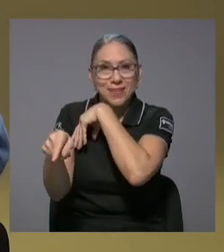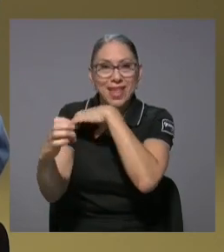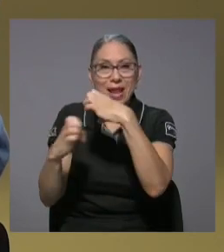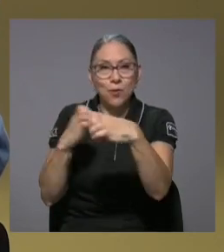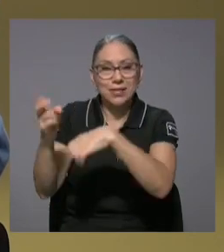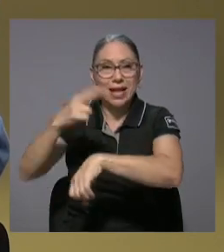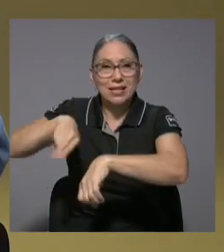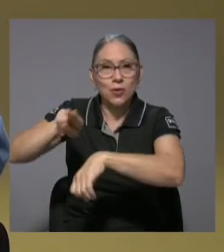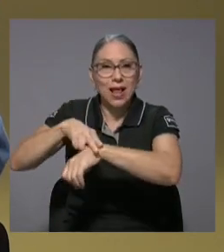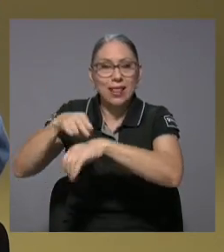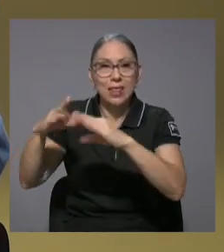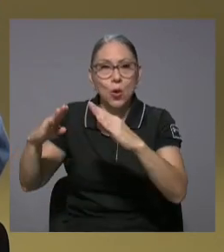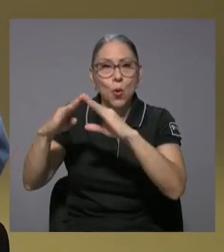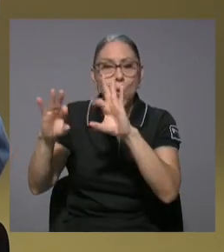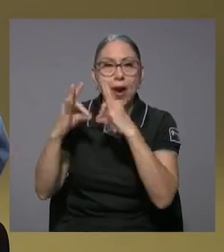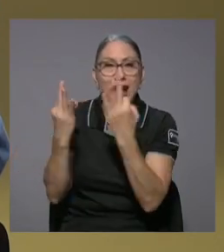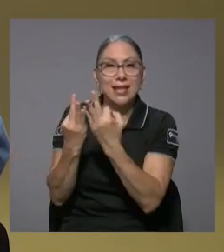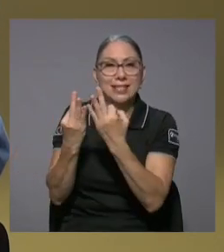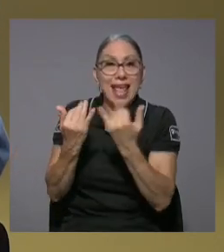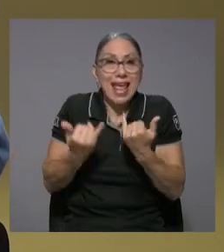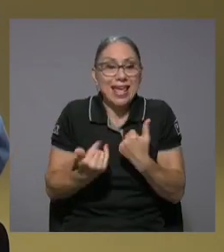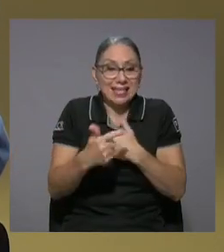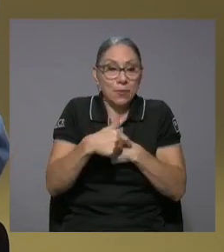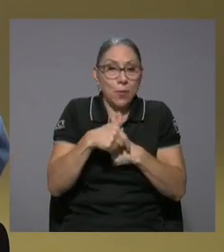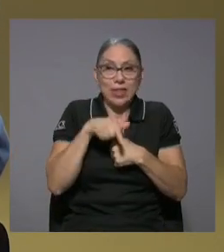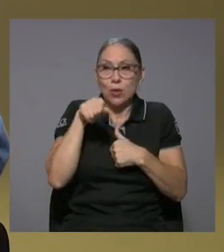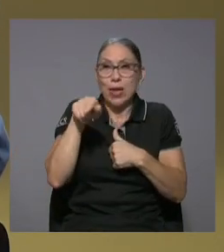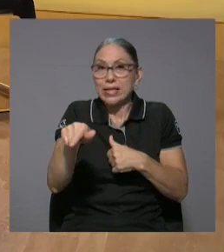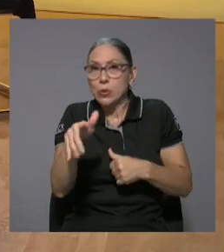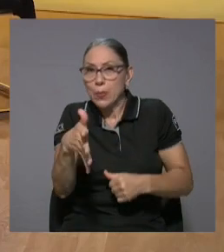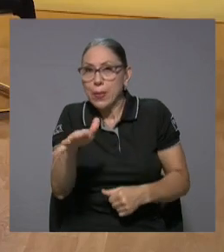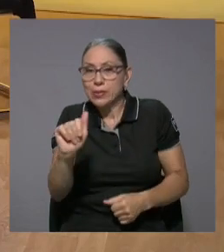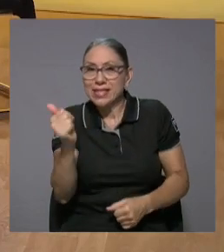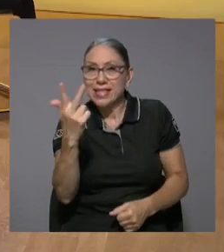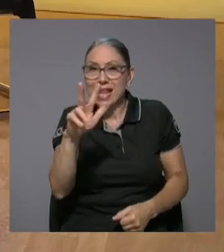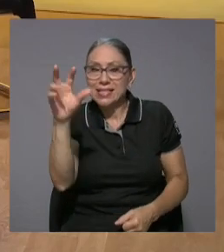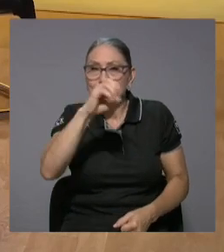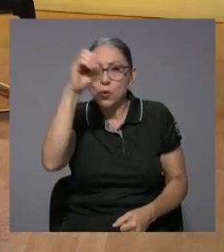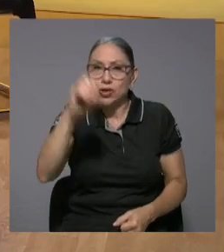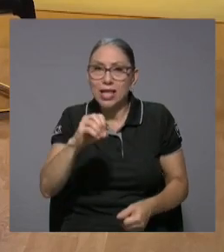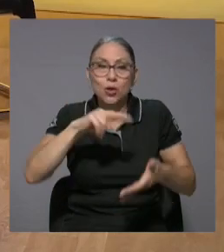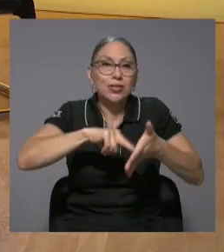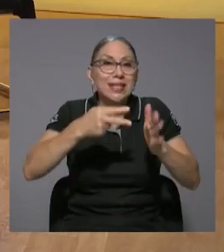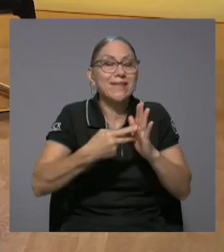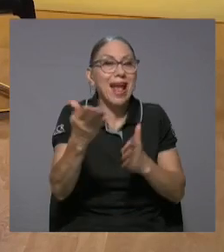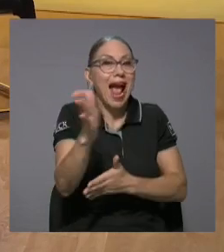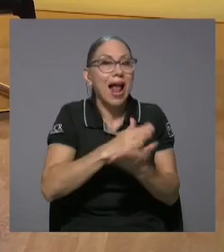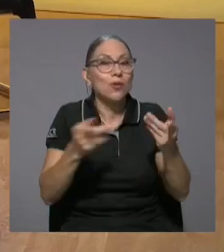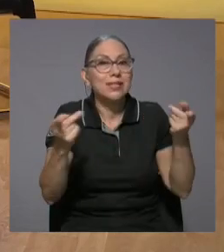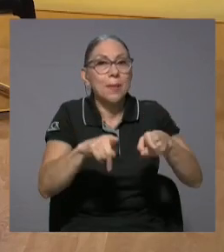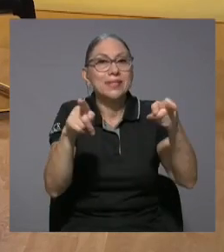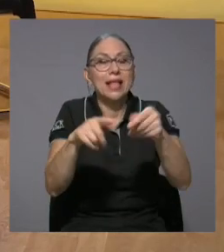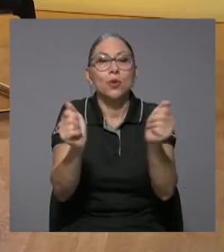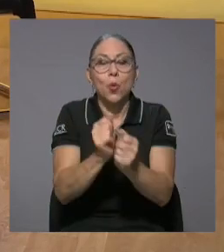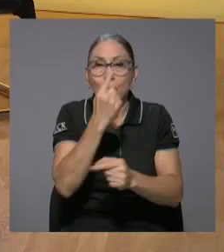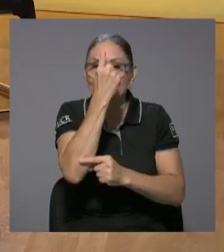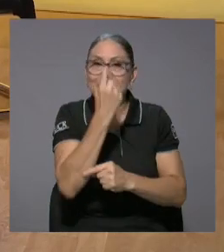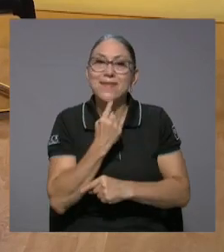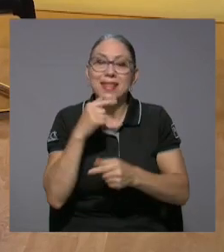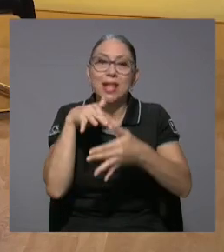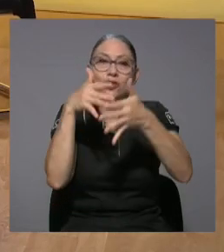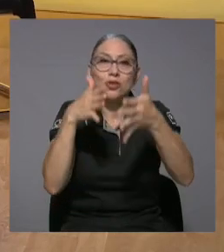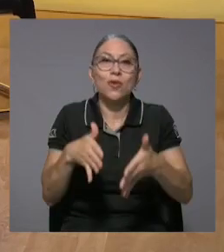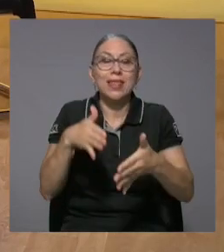este momento ese indicador es cercano al 13%, es decir, algo está pasando con el perfil de los estudiantes de